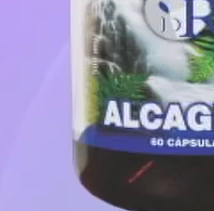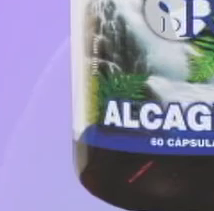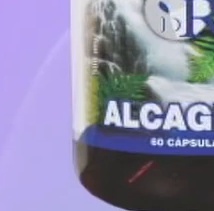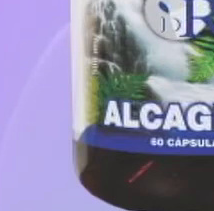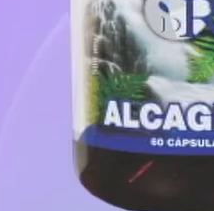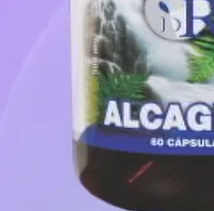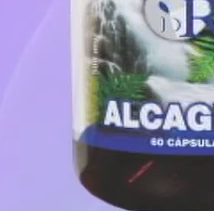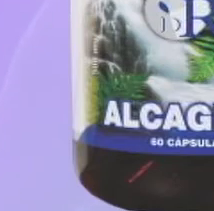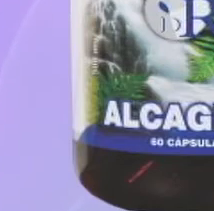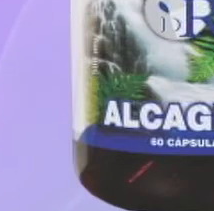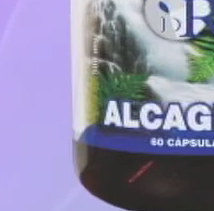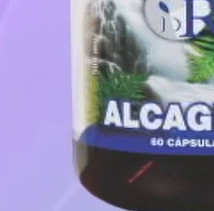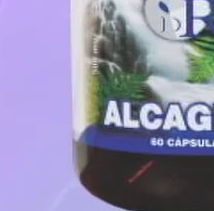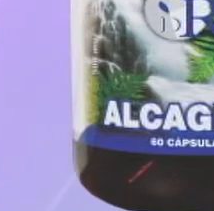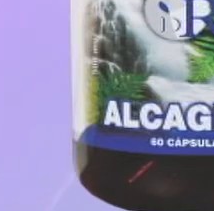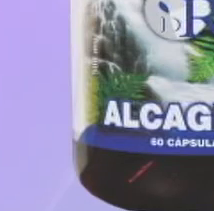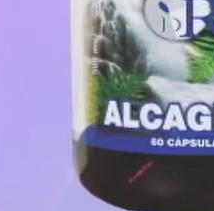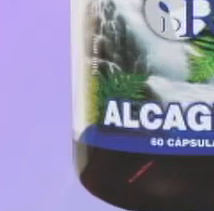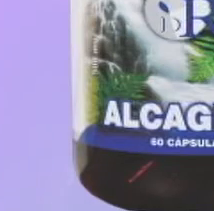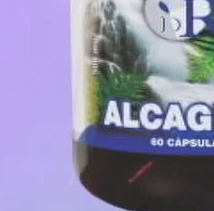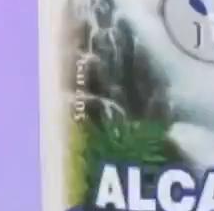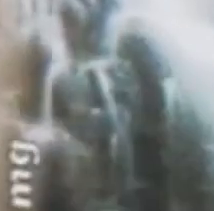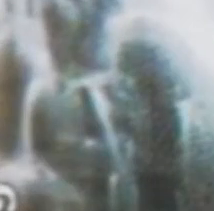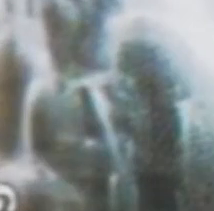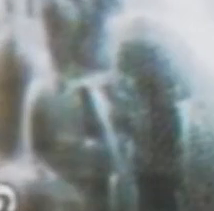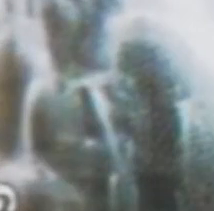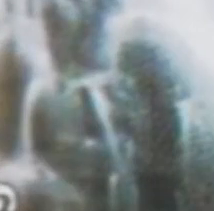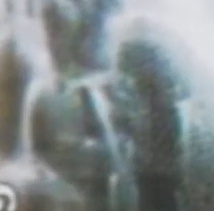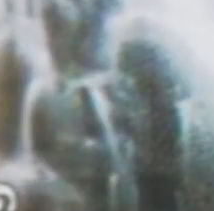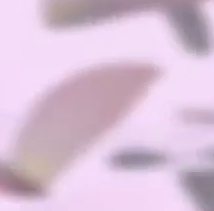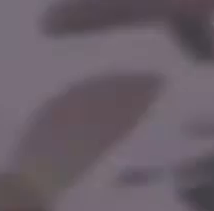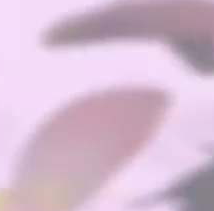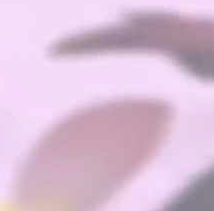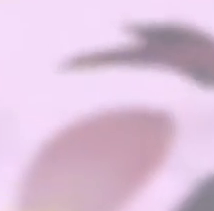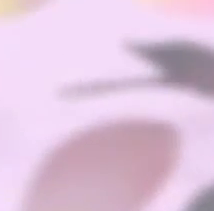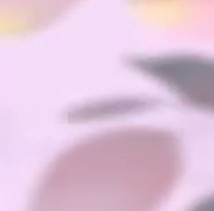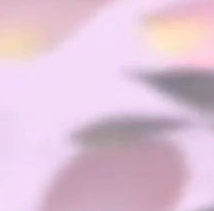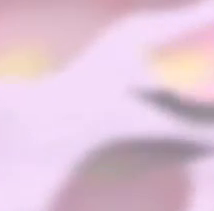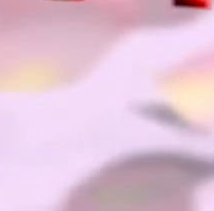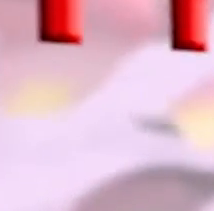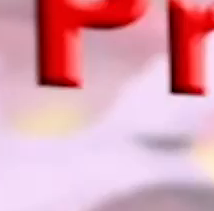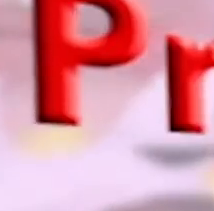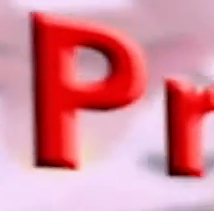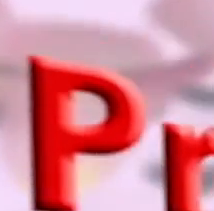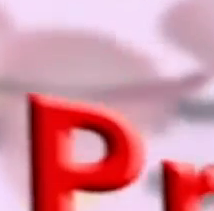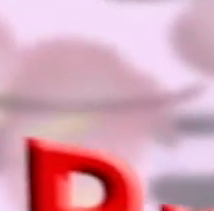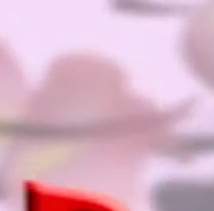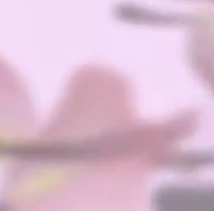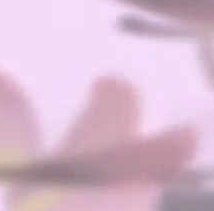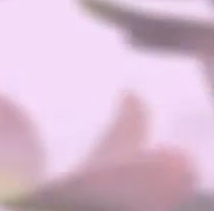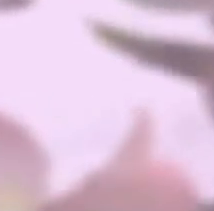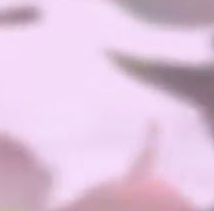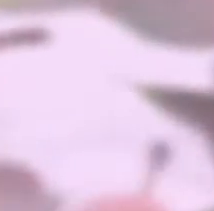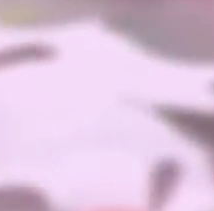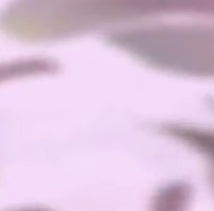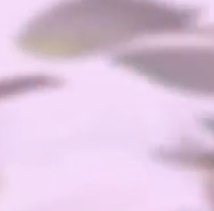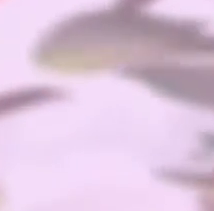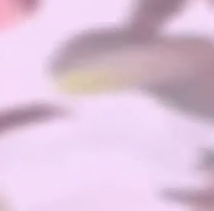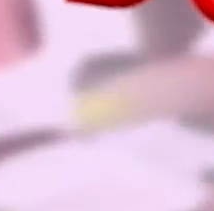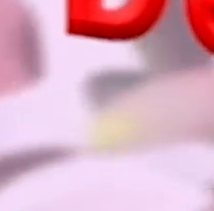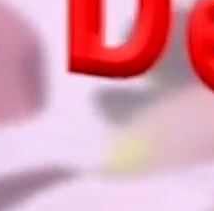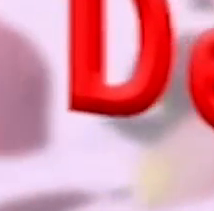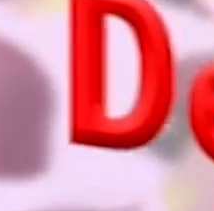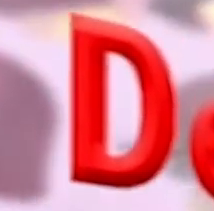alcachofa, pregunte por alcagraz, de Medicamentos Dr. Rojas. Un producto natural para ayudar a los hombres con su